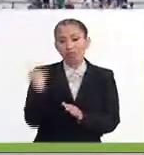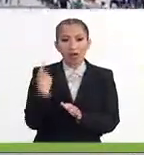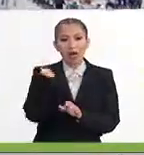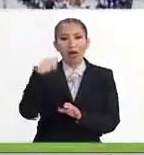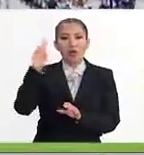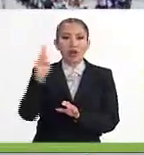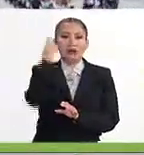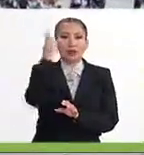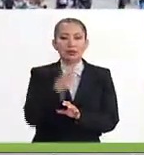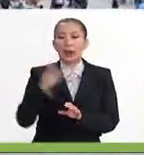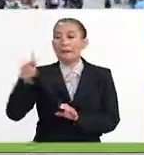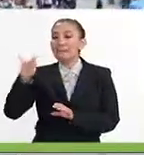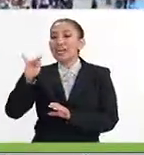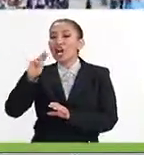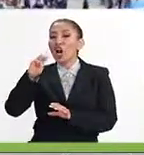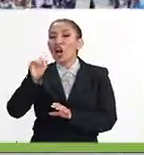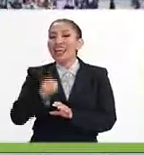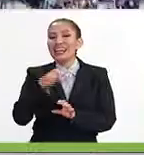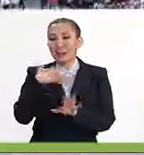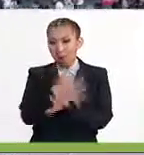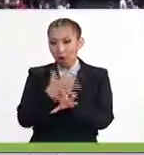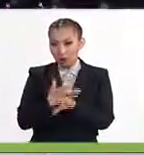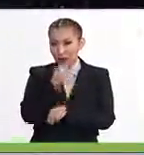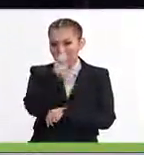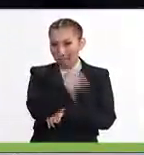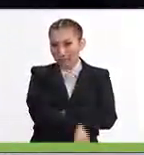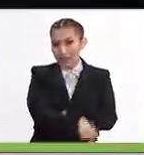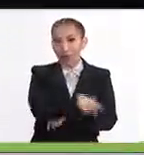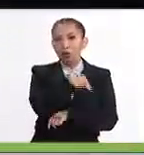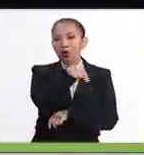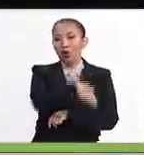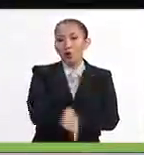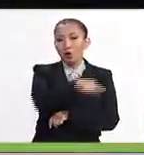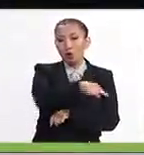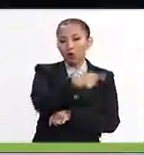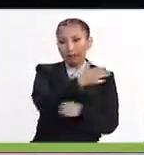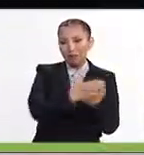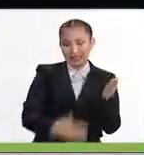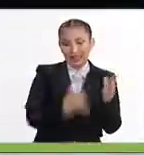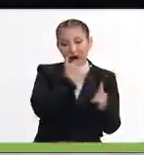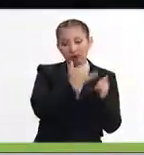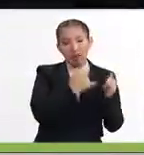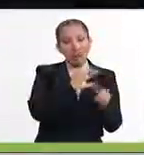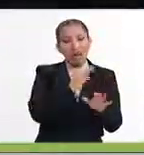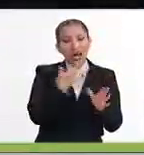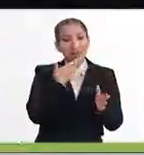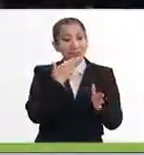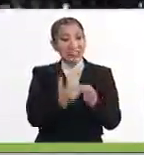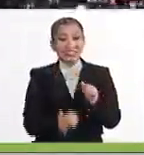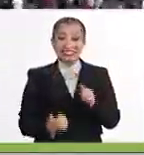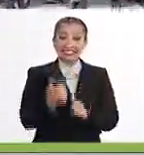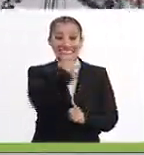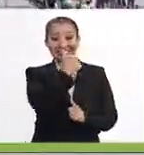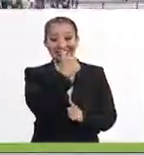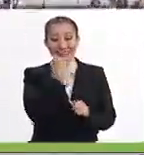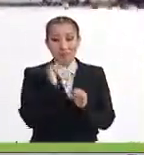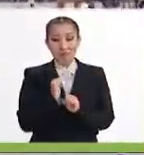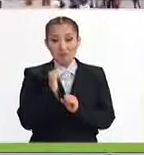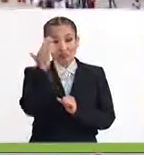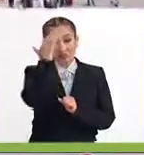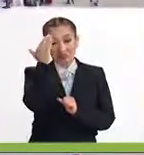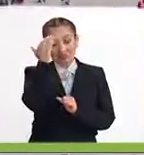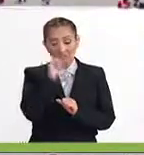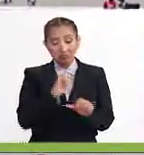los Pumas, Picolín Palacios, el portero que durante la mitad del torneo ya no volvió a ser el arquero titular del